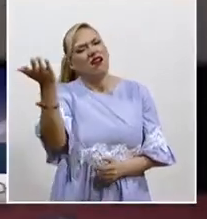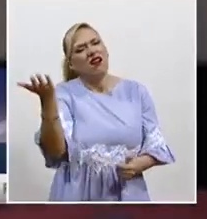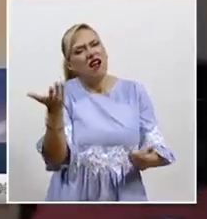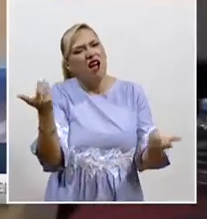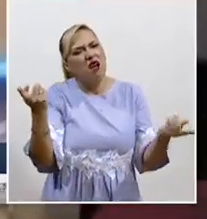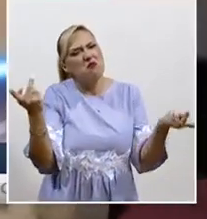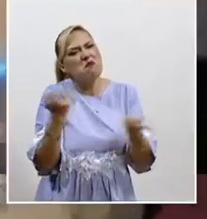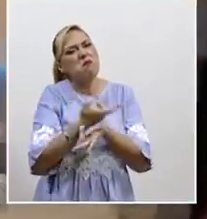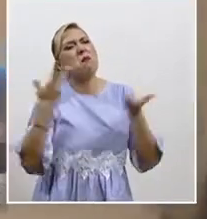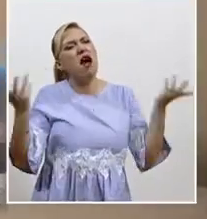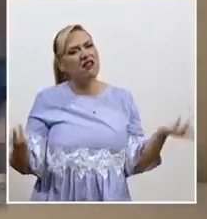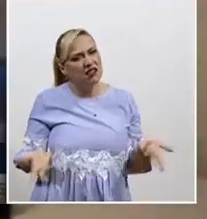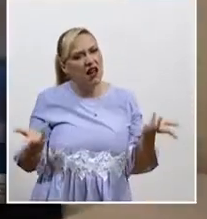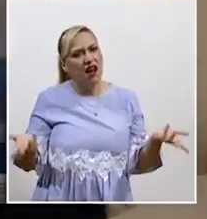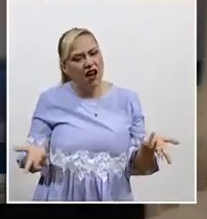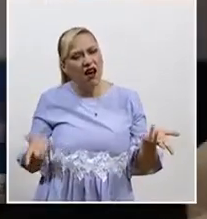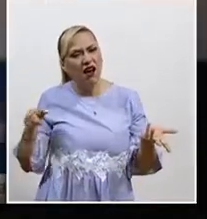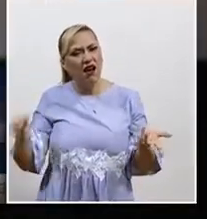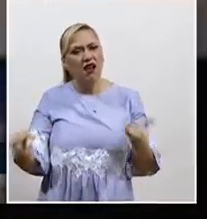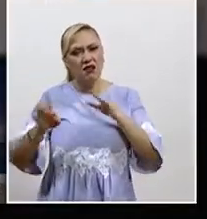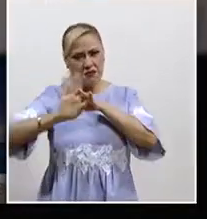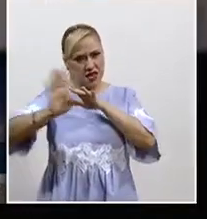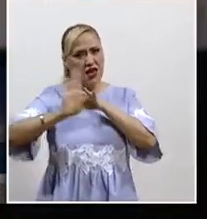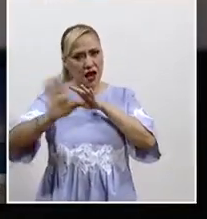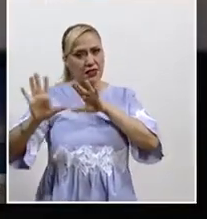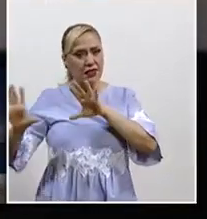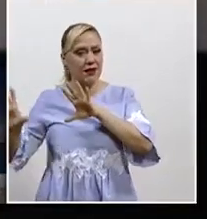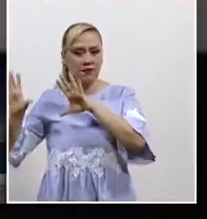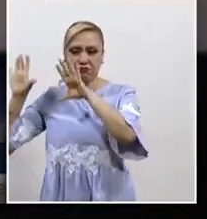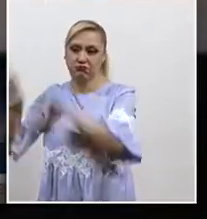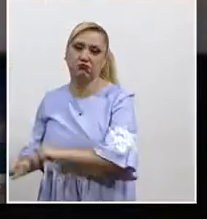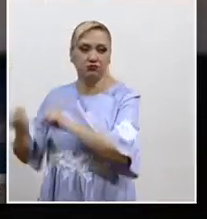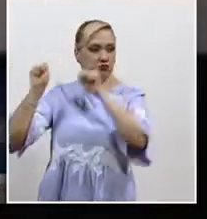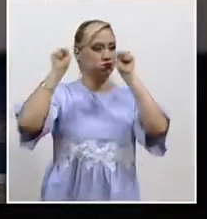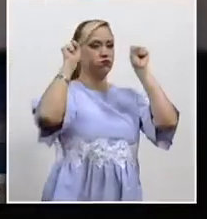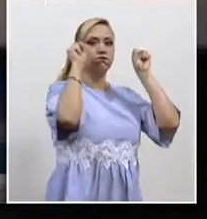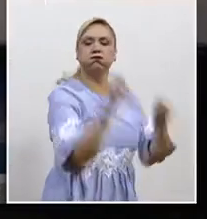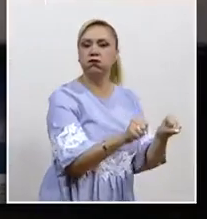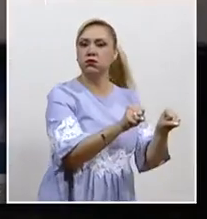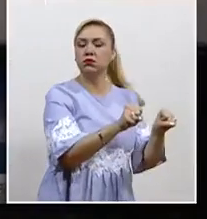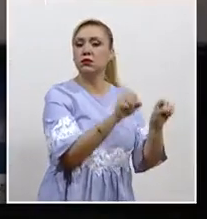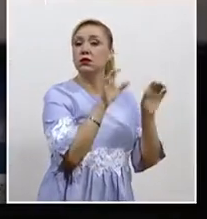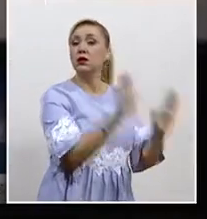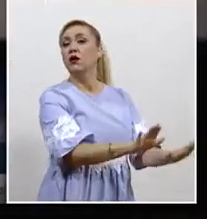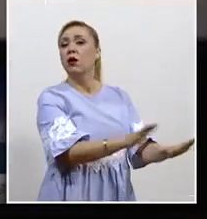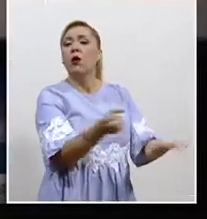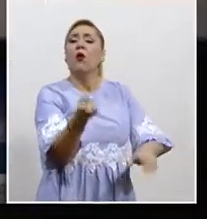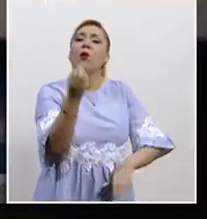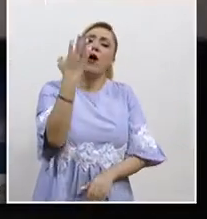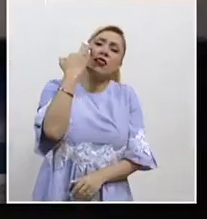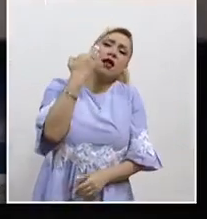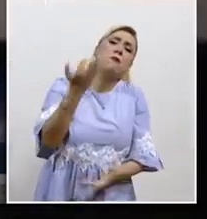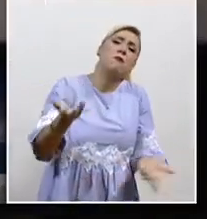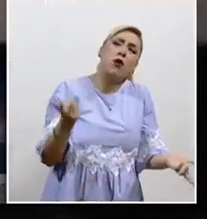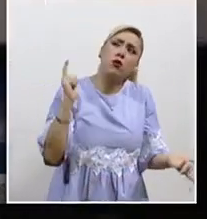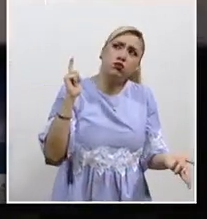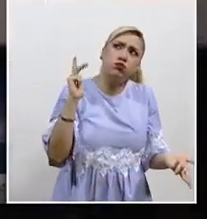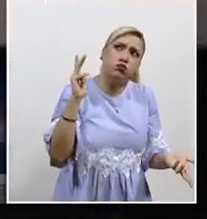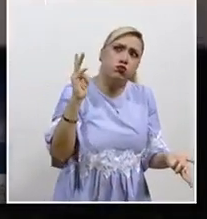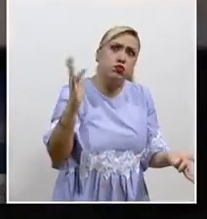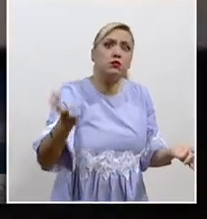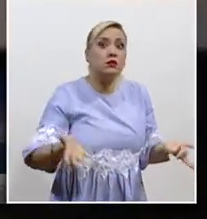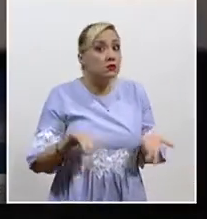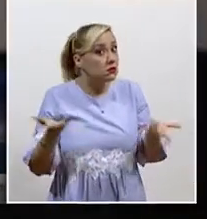llevada a una estación migratoria y pues prácticamente detenida y por cuánto tiempo y entonces el este